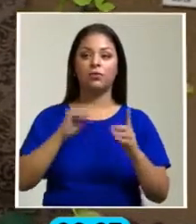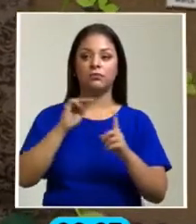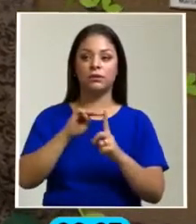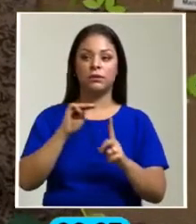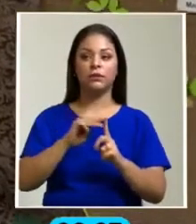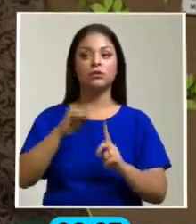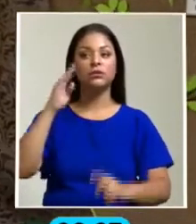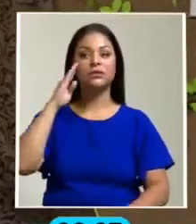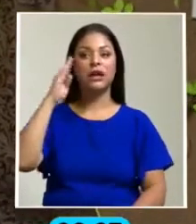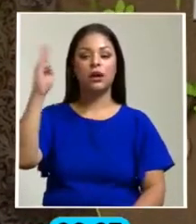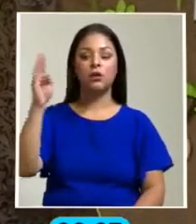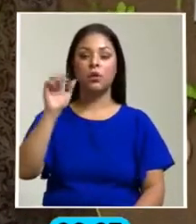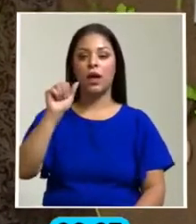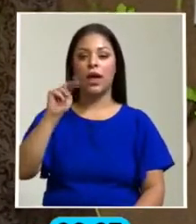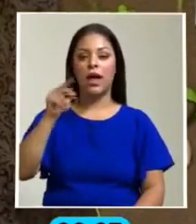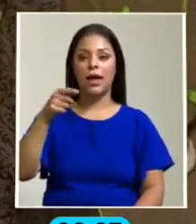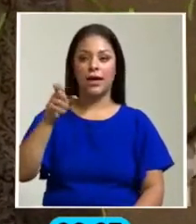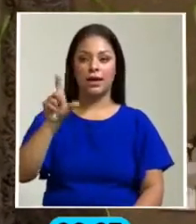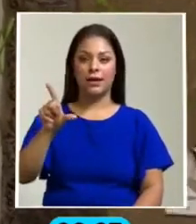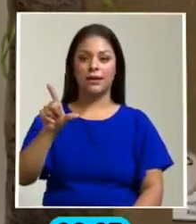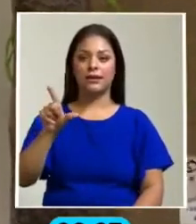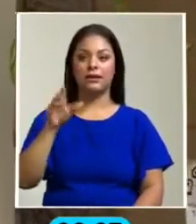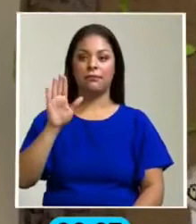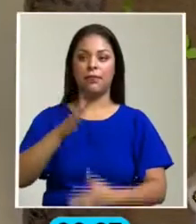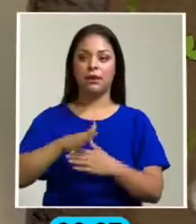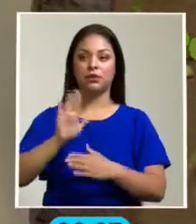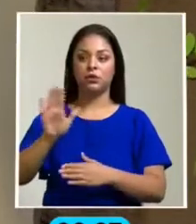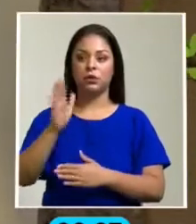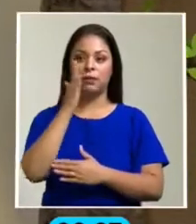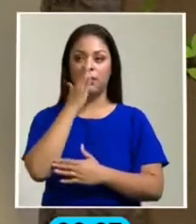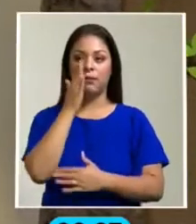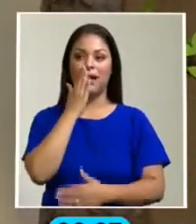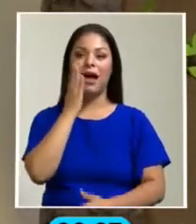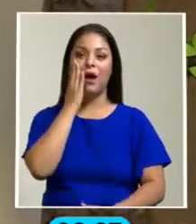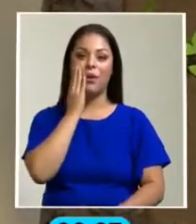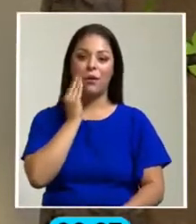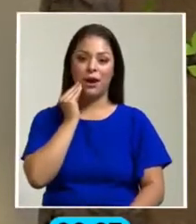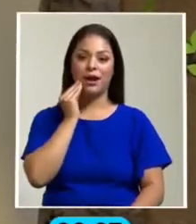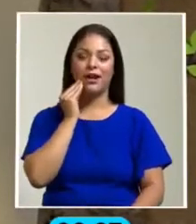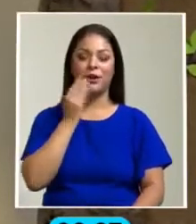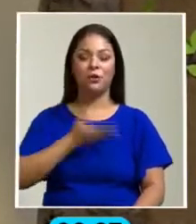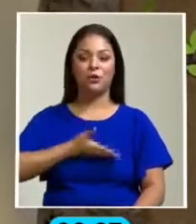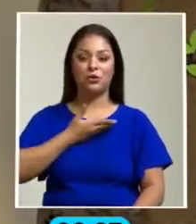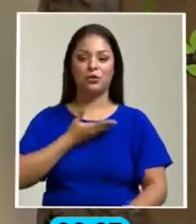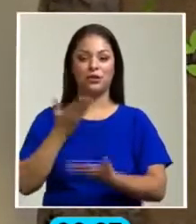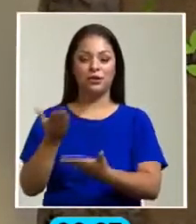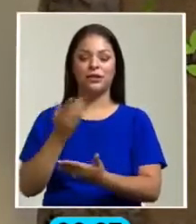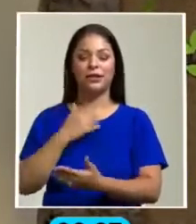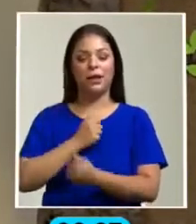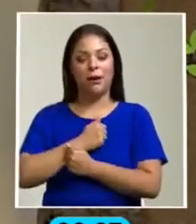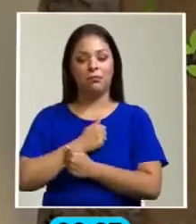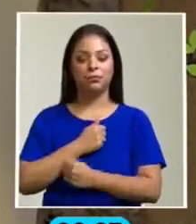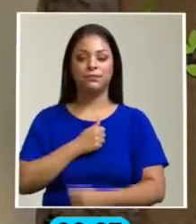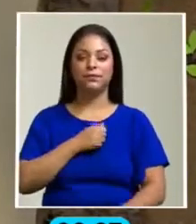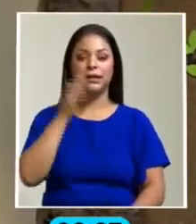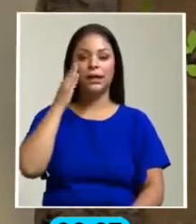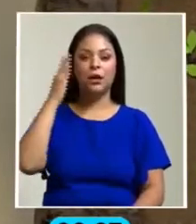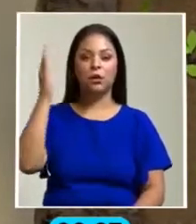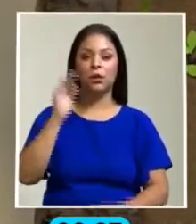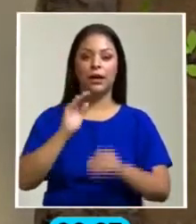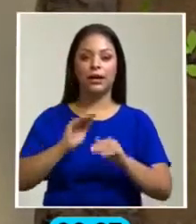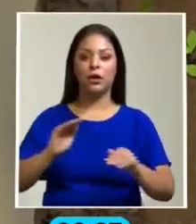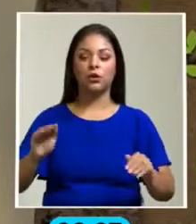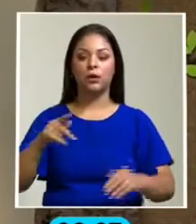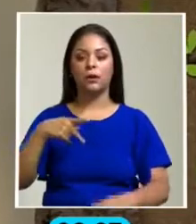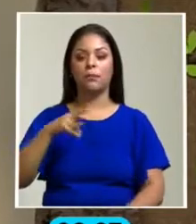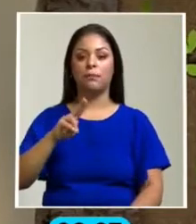de parte de su mamá y abuela que están muy orgullosas de ti, te amamos. Un saludo para los niños de Puriscal